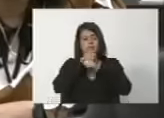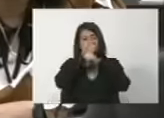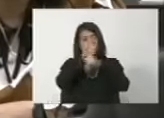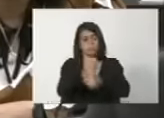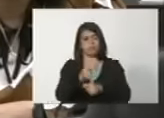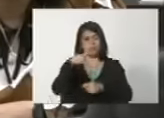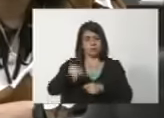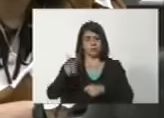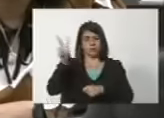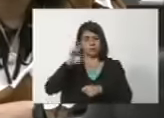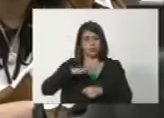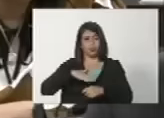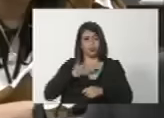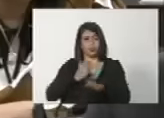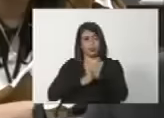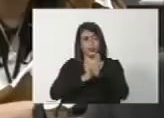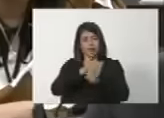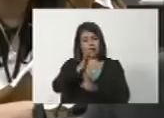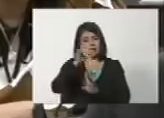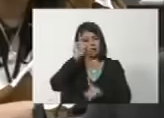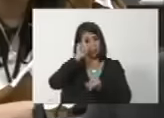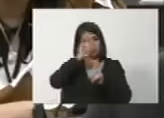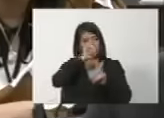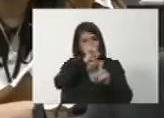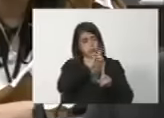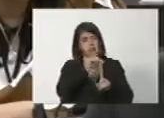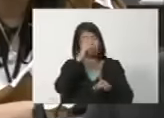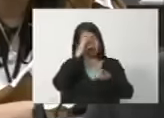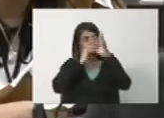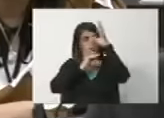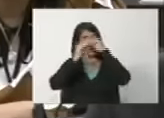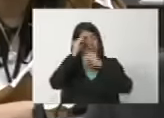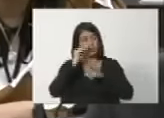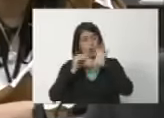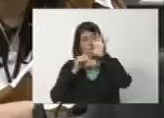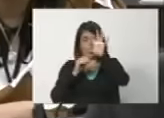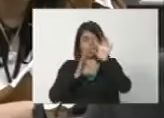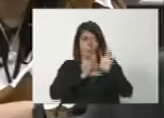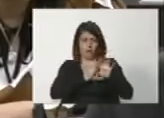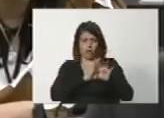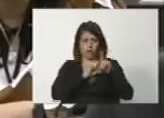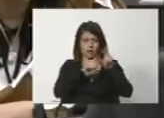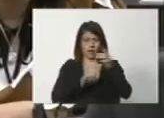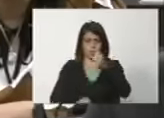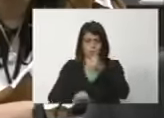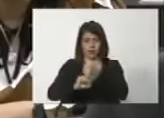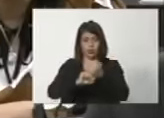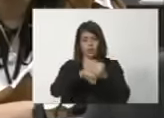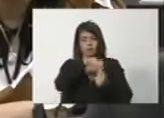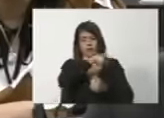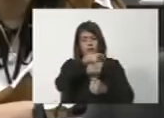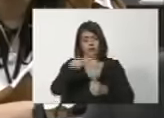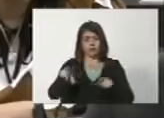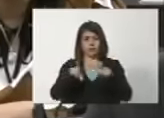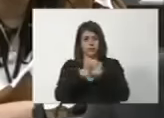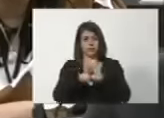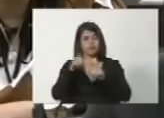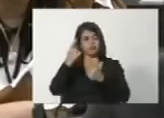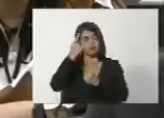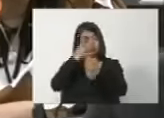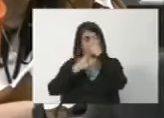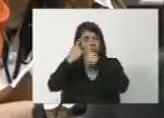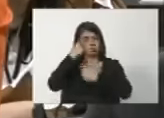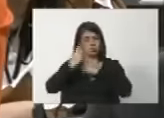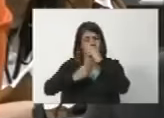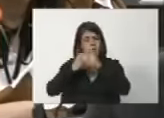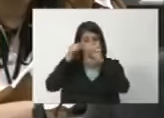en Venezuela y pueden seguir formándose en su país, pero sobre todo apoyando a su ciudadanía con la formación que se